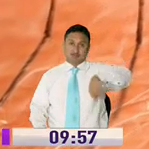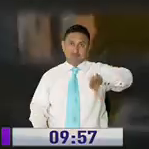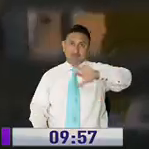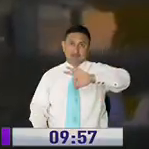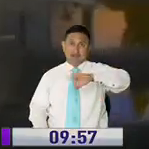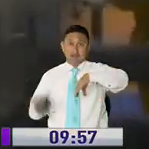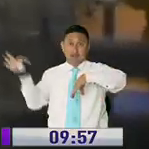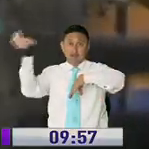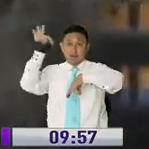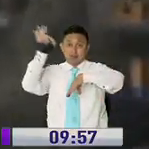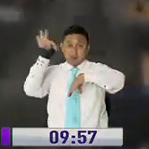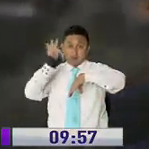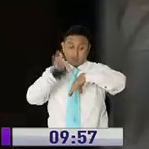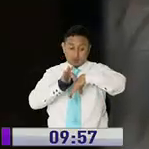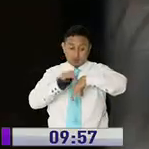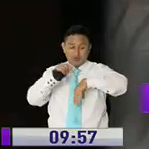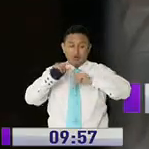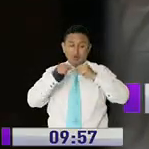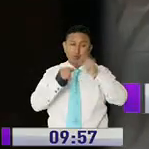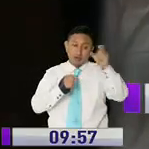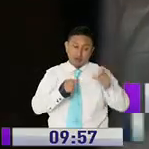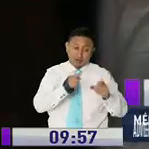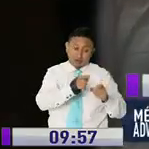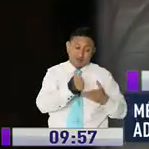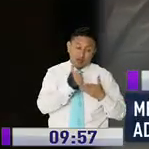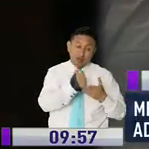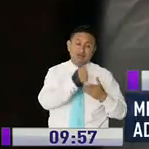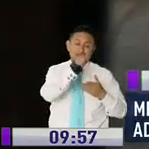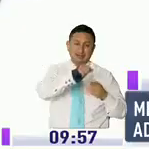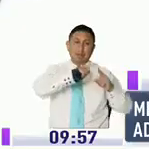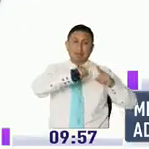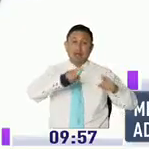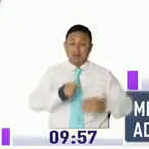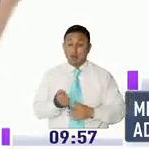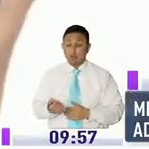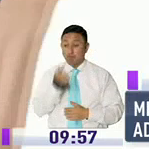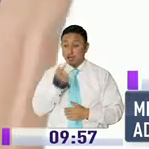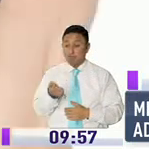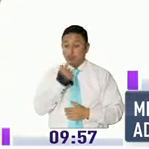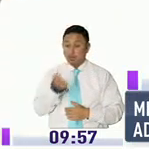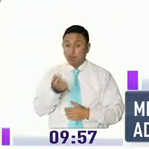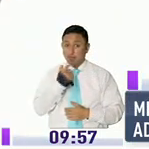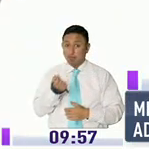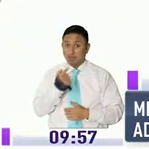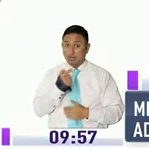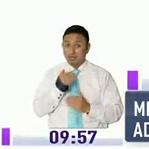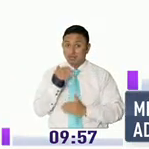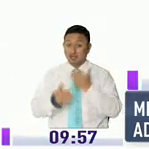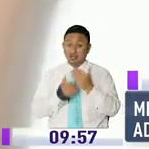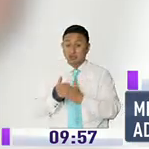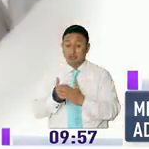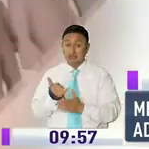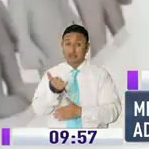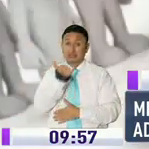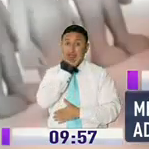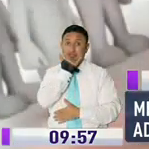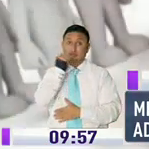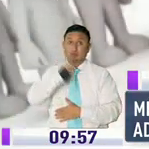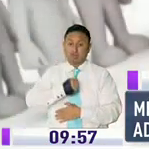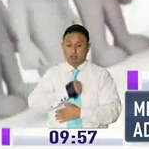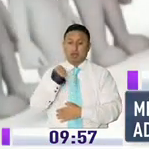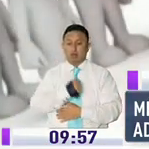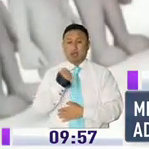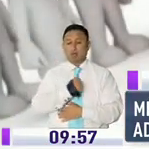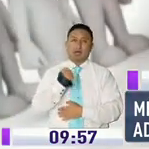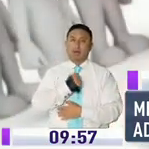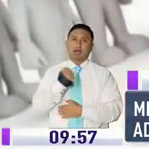el COVID-19 en ciertos grupos de pacientes. Pero el mal uso de esta medicina puede conllevar efectos adversos como arritmias.